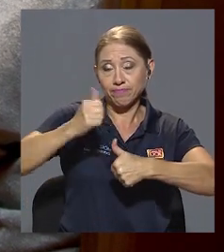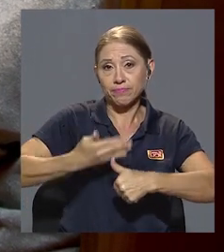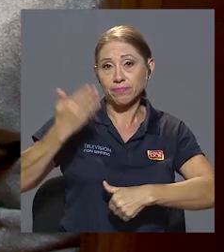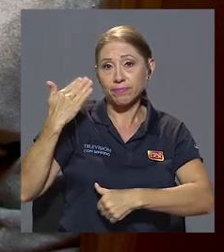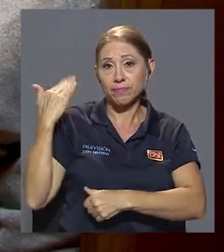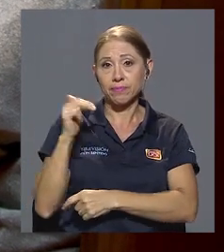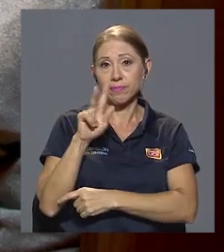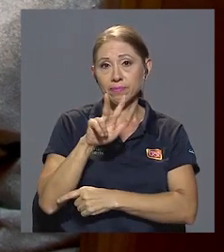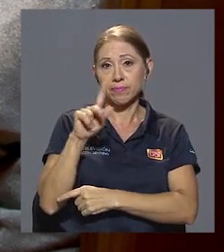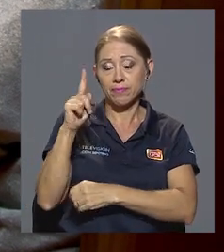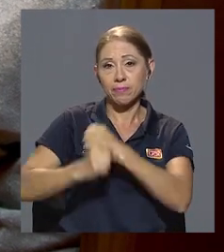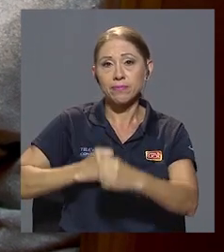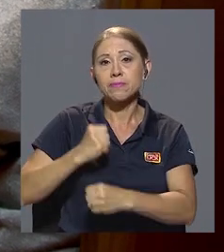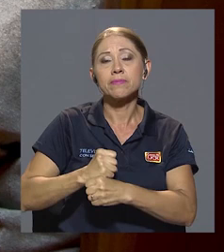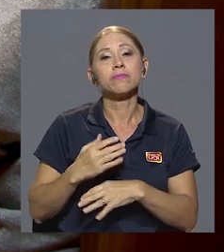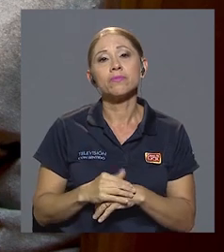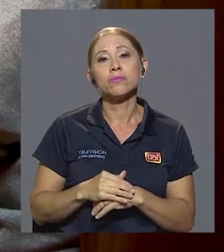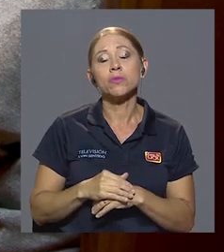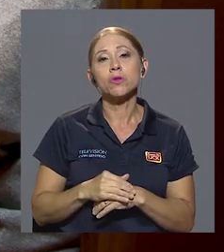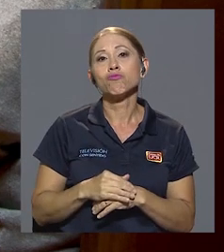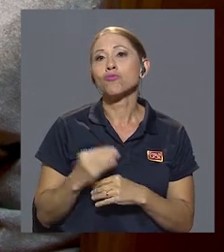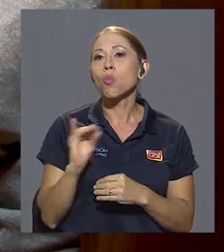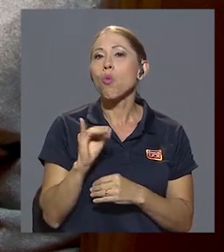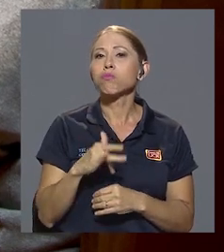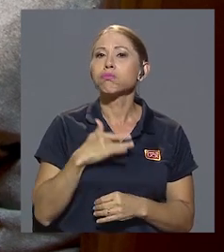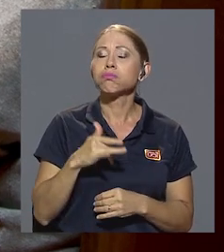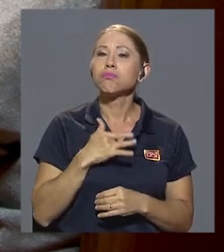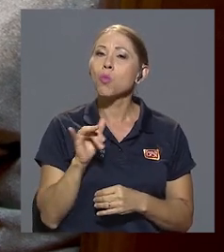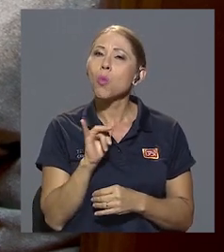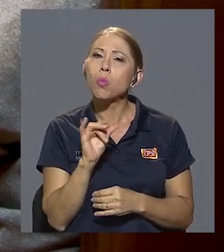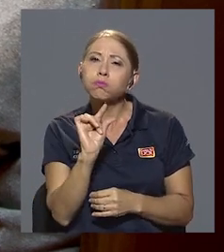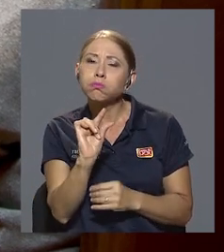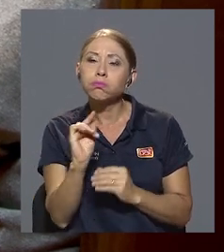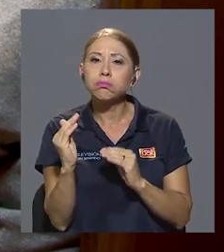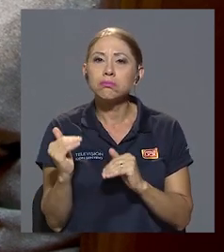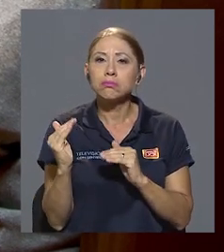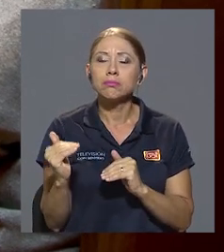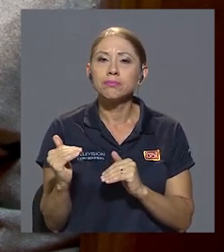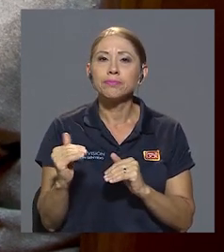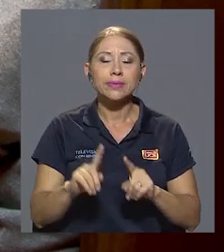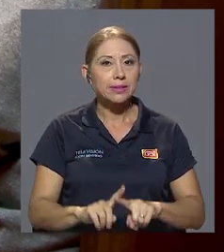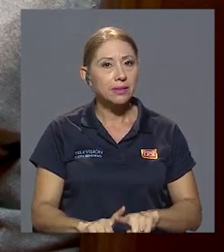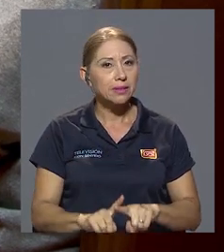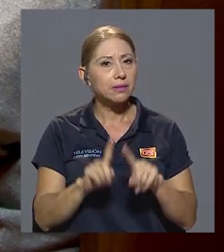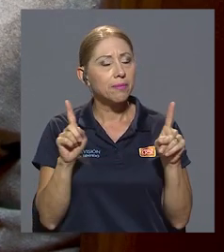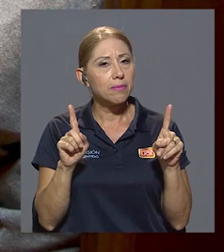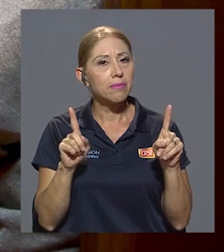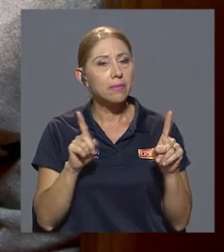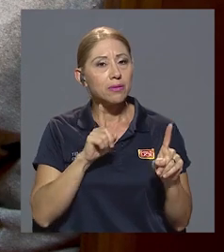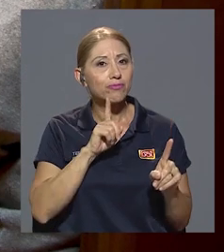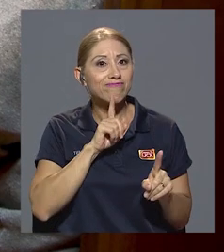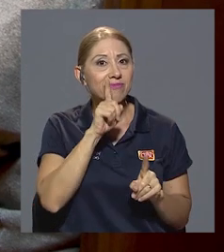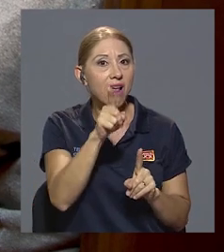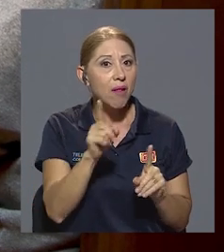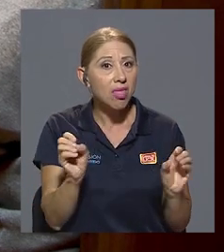años bueno se provocó como una cierta esperanza sin embargo realmente la paz